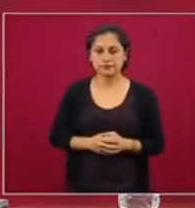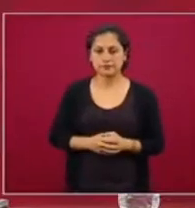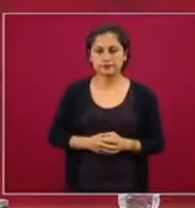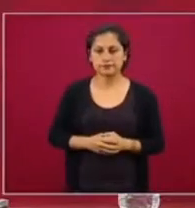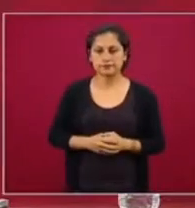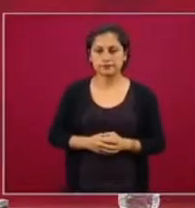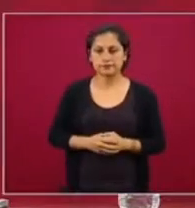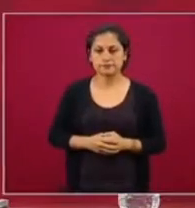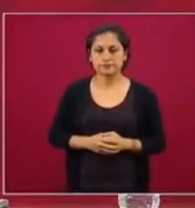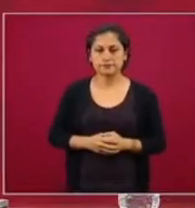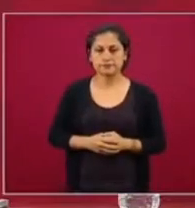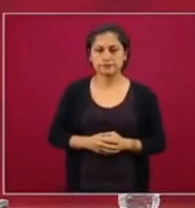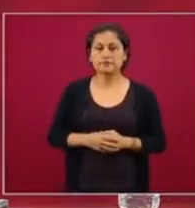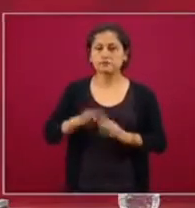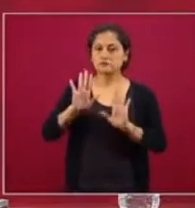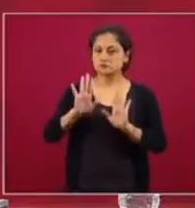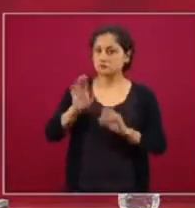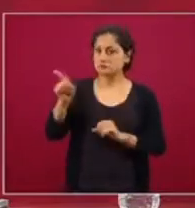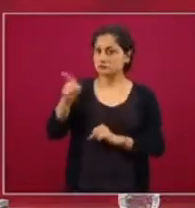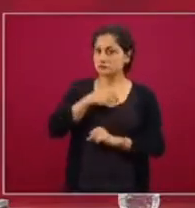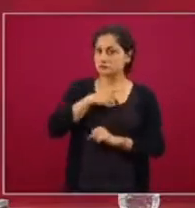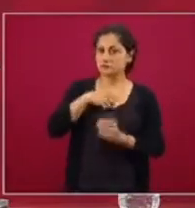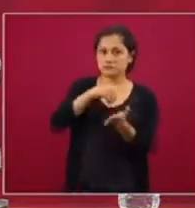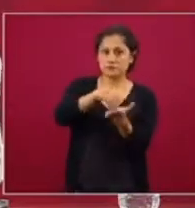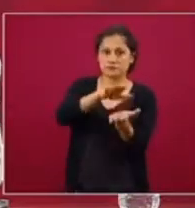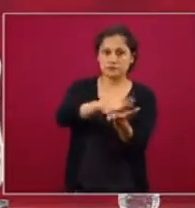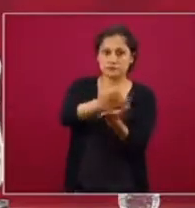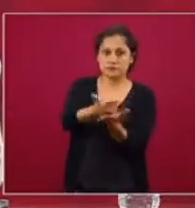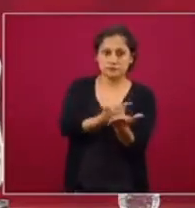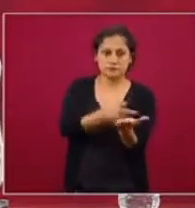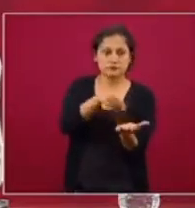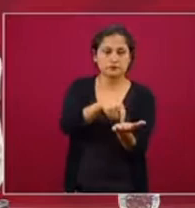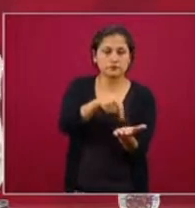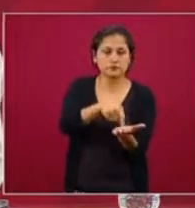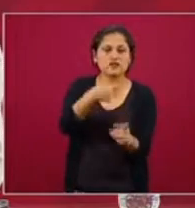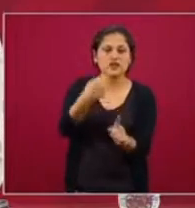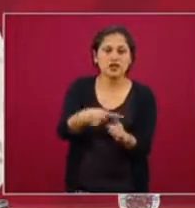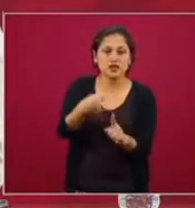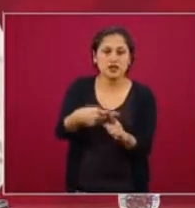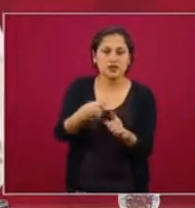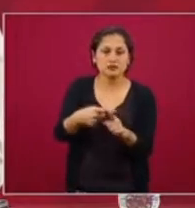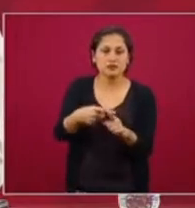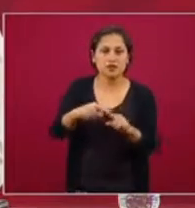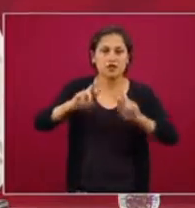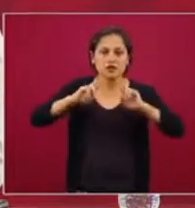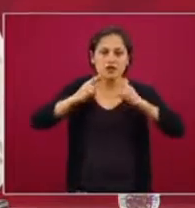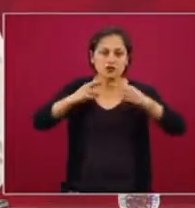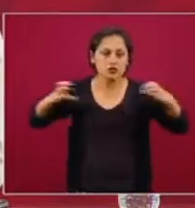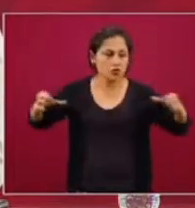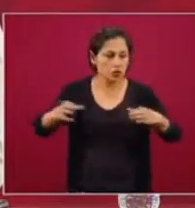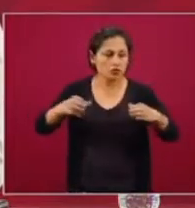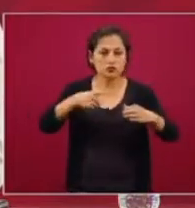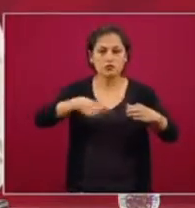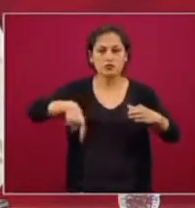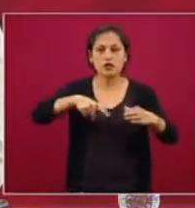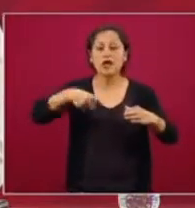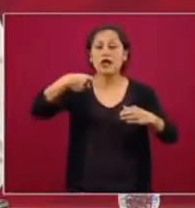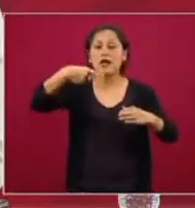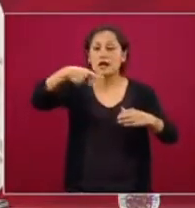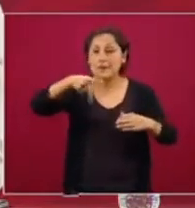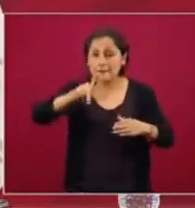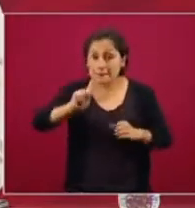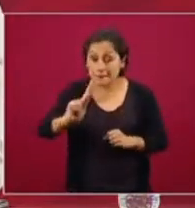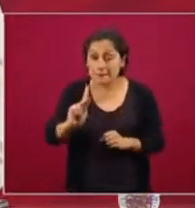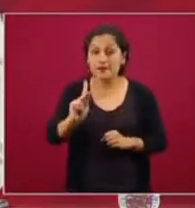De inicio debe estar en la lista quien haya estado en una situación así, pero el estudio de casos contactos lo que